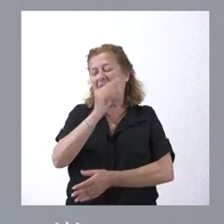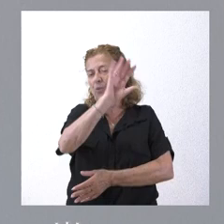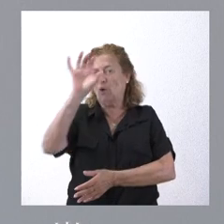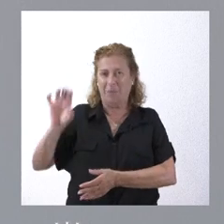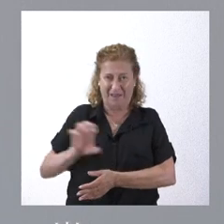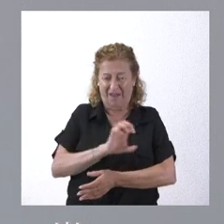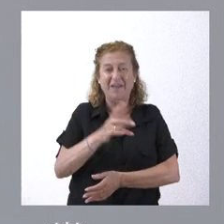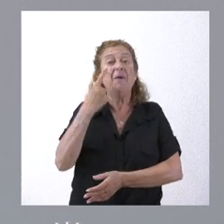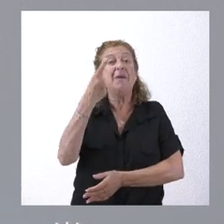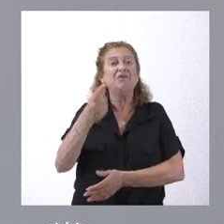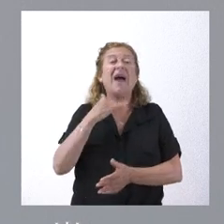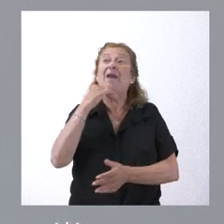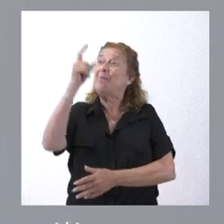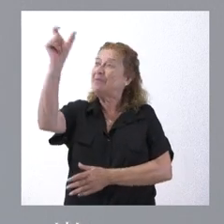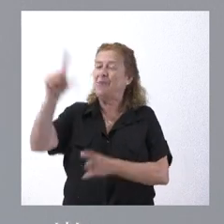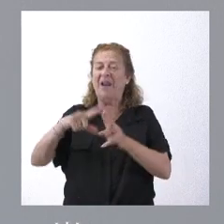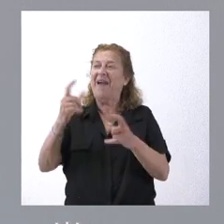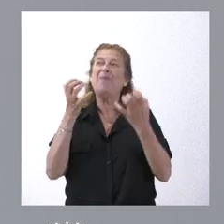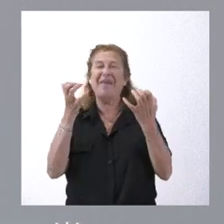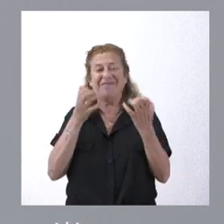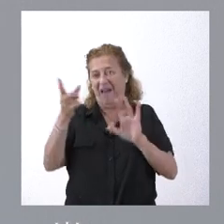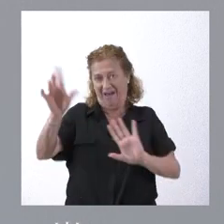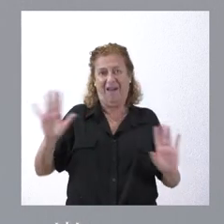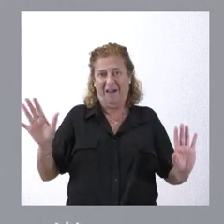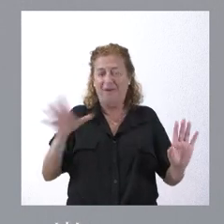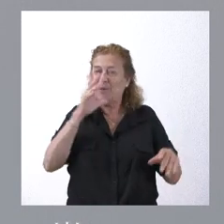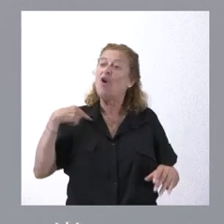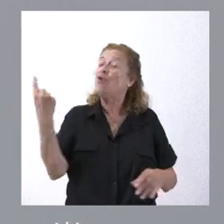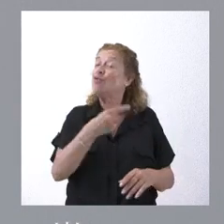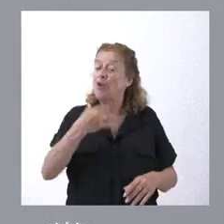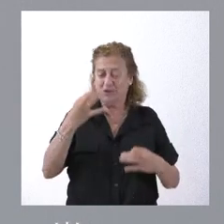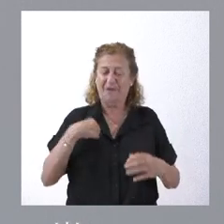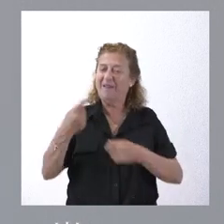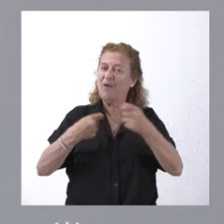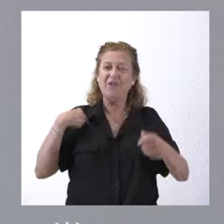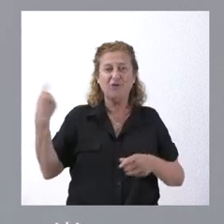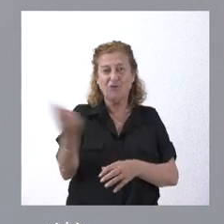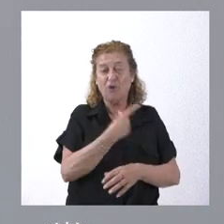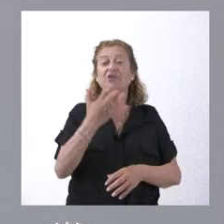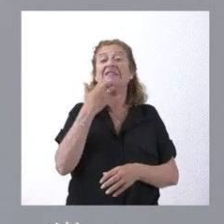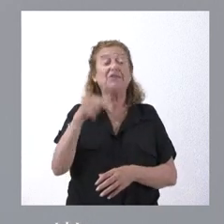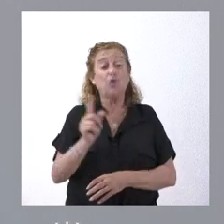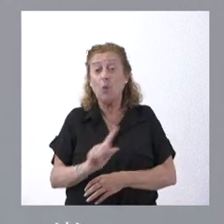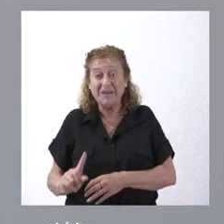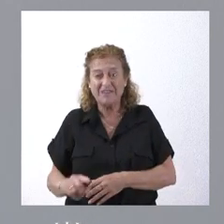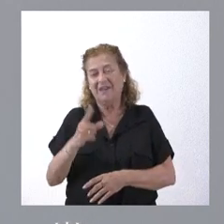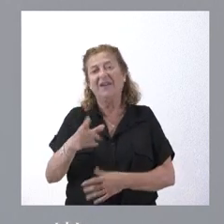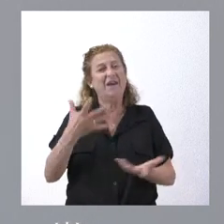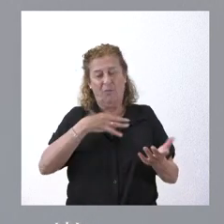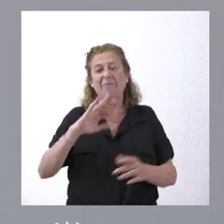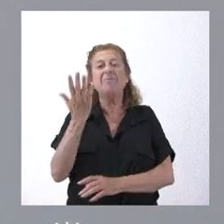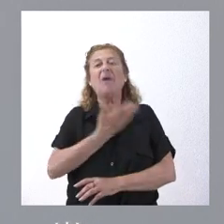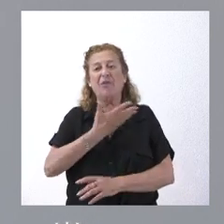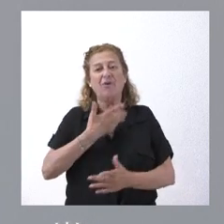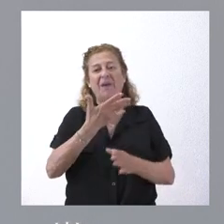cómo alguien juega con ventaja, porque lo que es de todos tiene que negociarse entre todos y si esto no es así, pues existe un perjuicio para el resto de